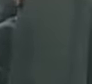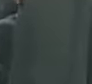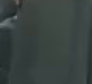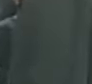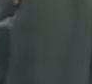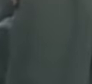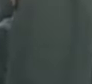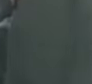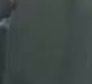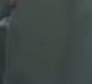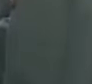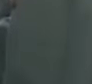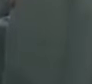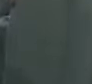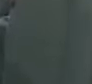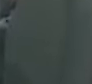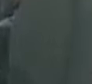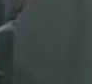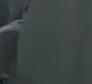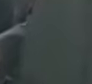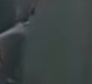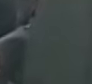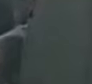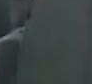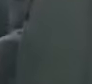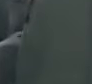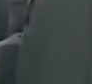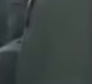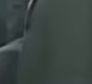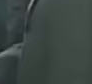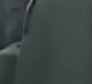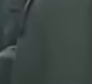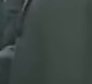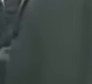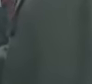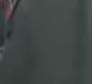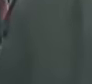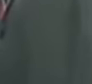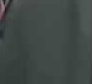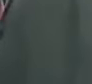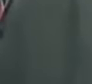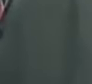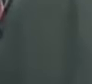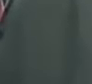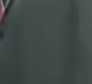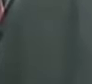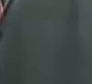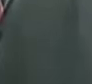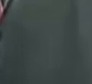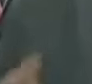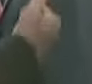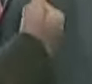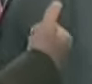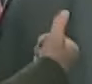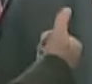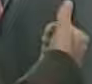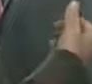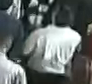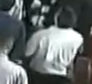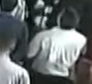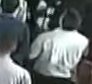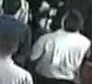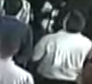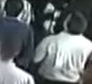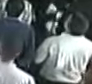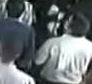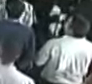de la República Bolivariana de Venezuela, del mapa que conocemos todos y todas. Vemos acá cómo continúa conversando, esta vez